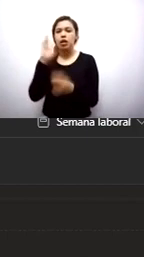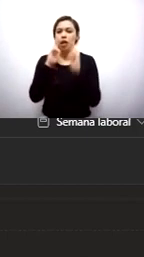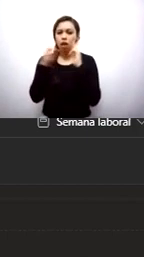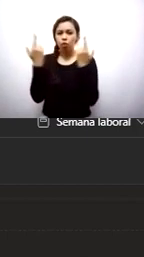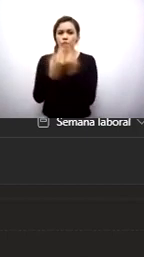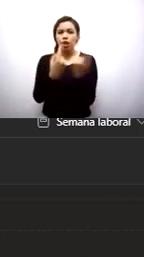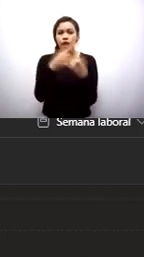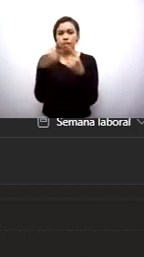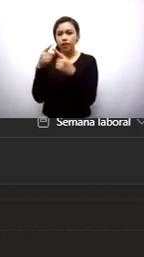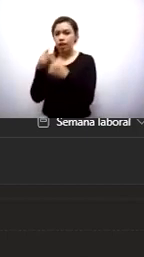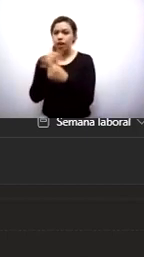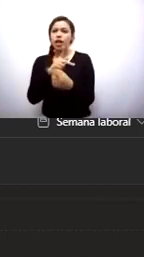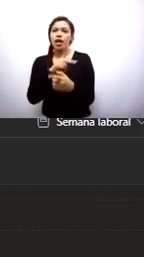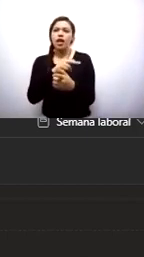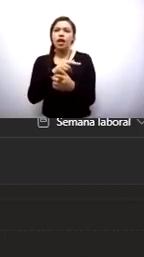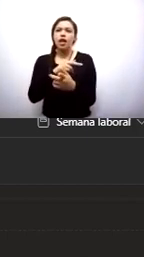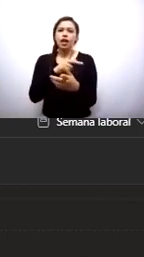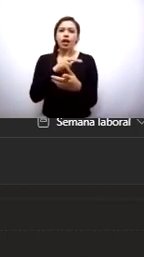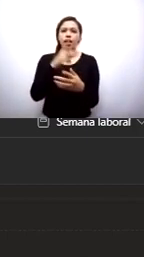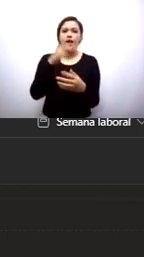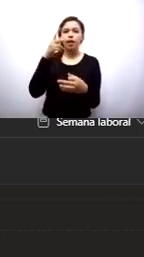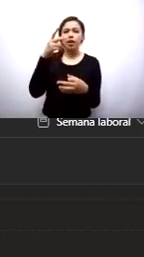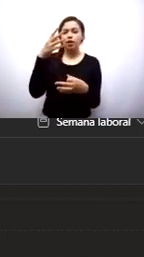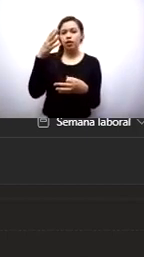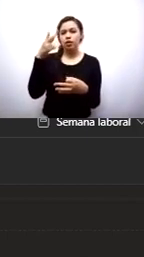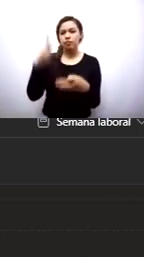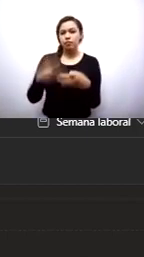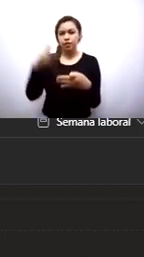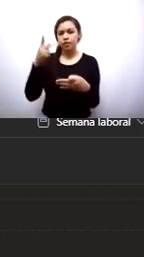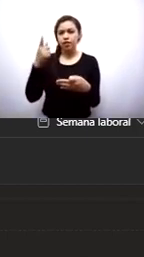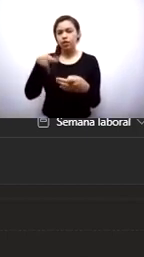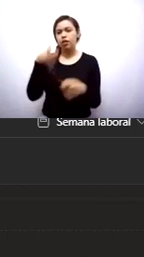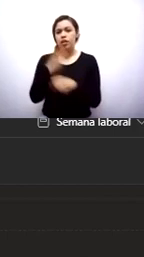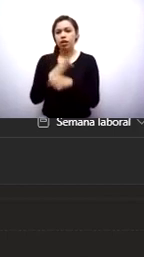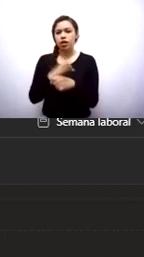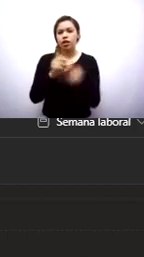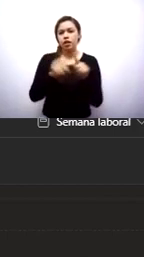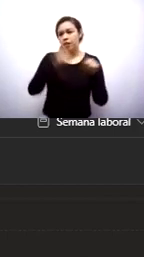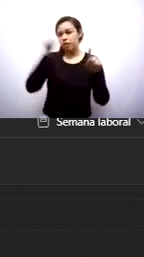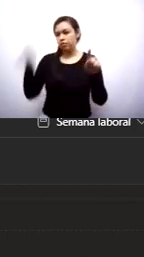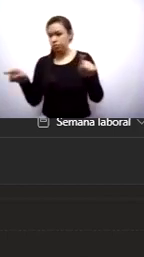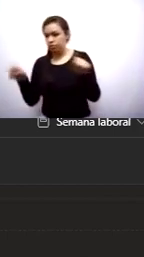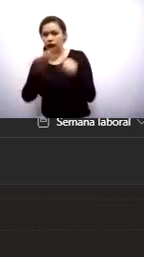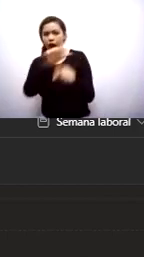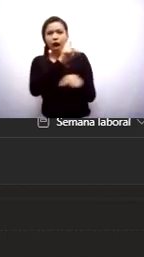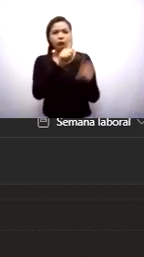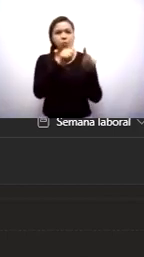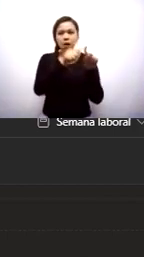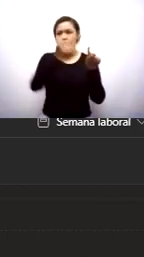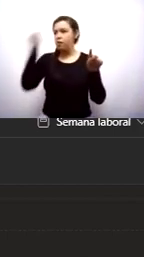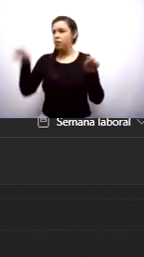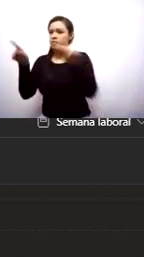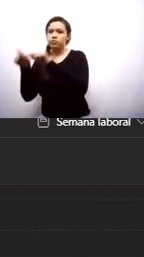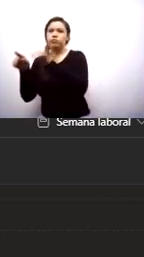distintas plataformas y no les suceda a ustedes lo que yo ahorita estoy haciendo, saltar de una aplicación a la otra y de alguna manera